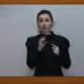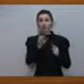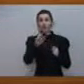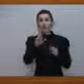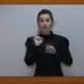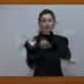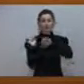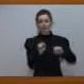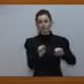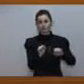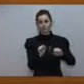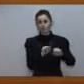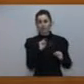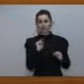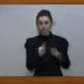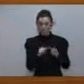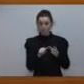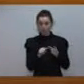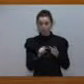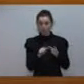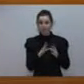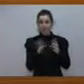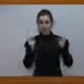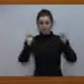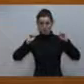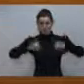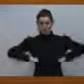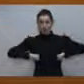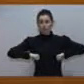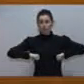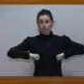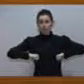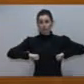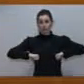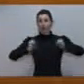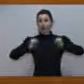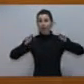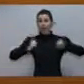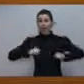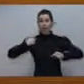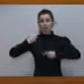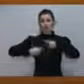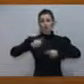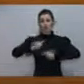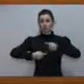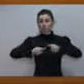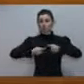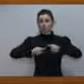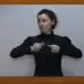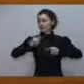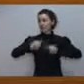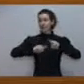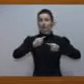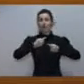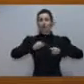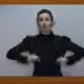ERES, el segundo, cumplir un acuerdo que venía como consecuencia de una huelga